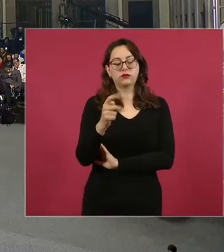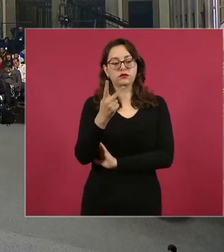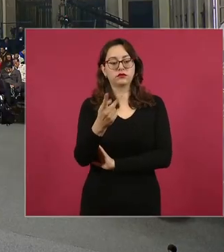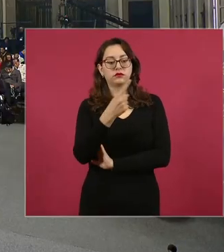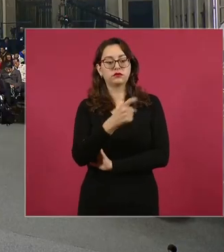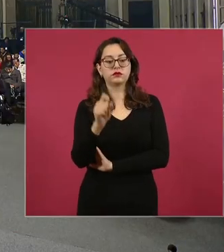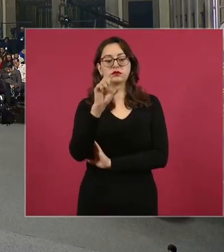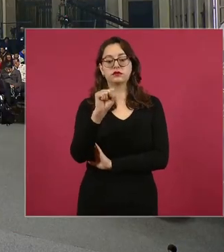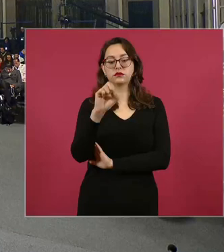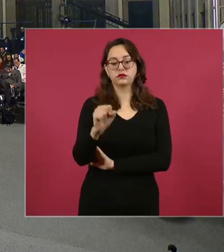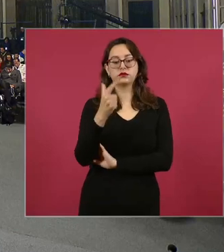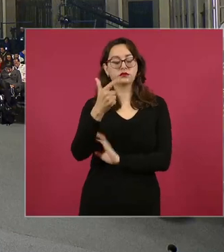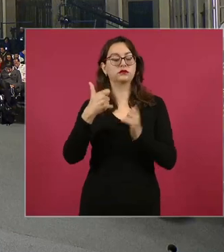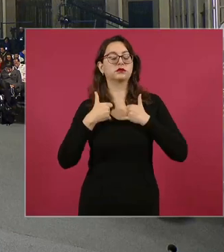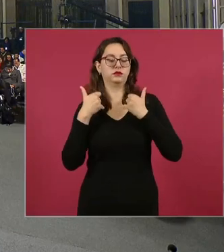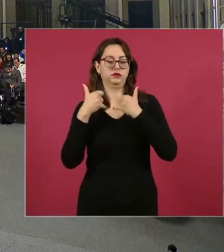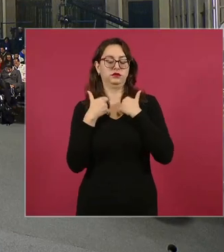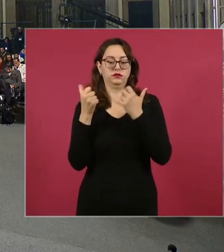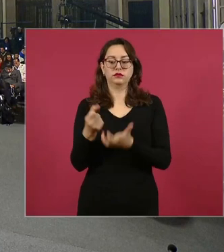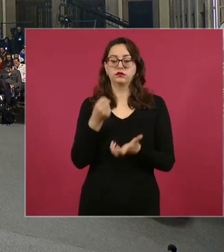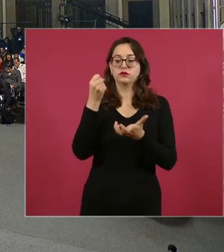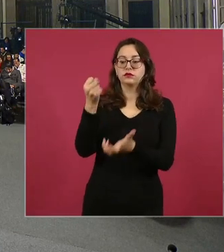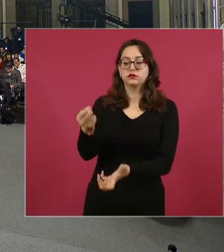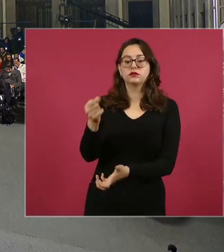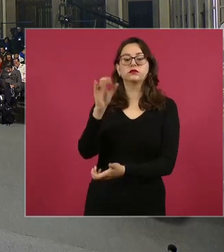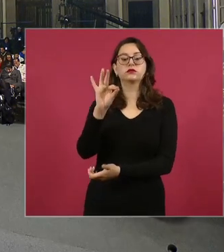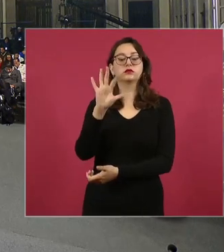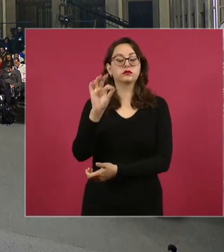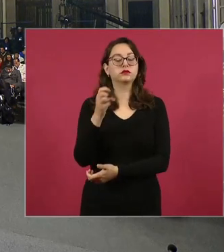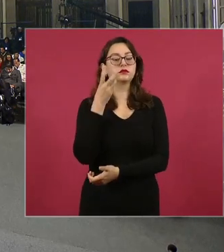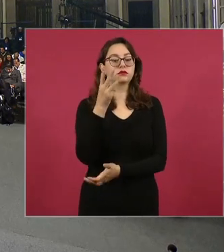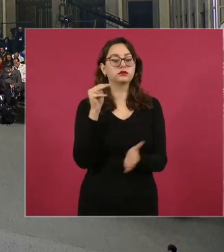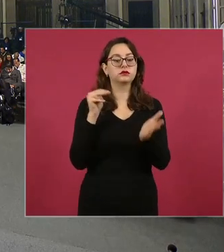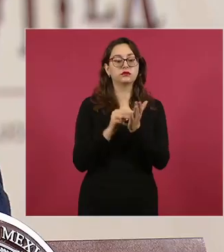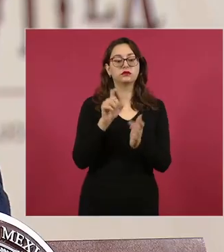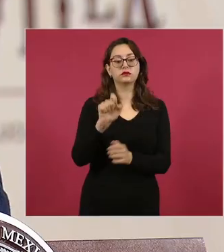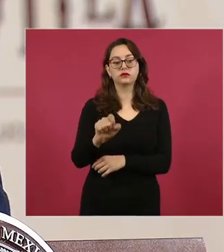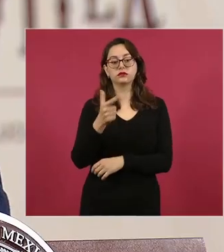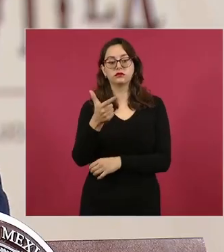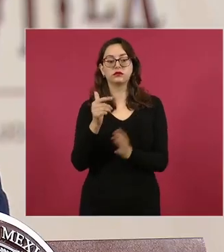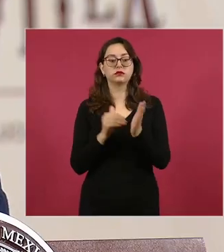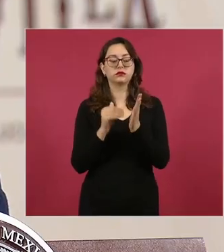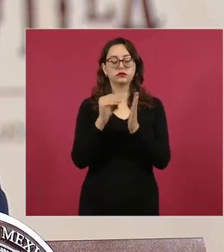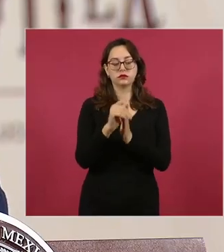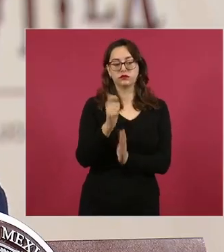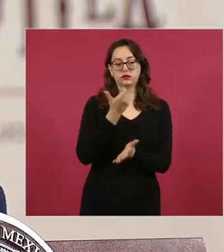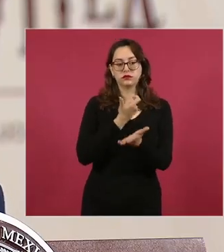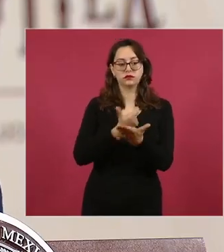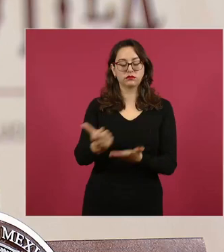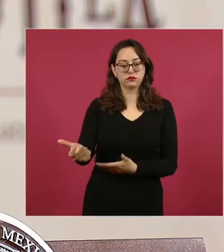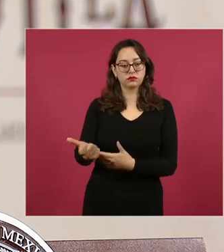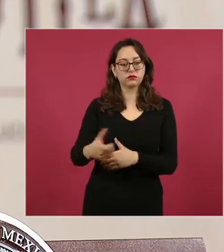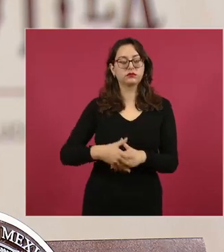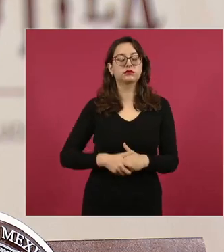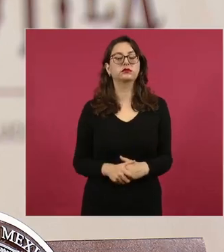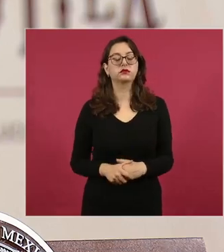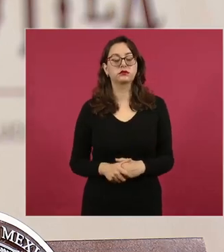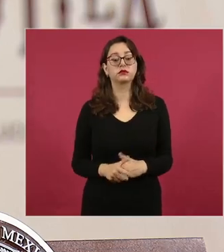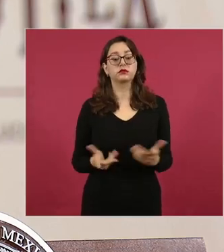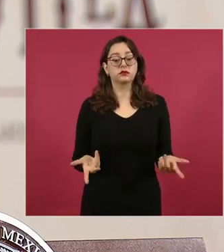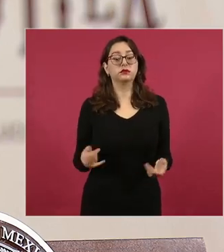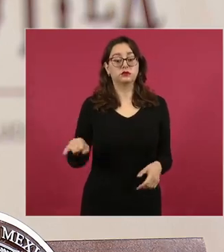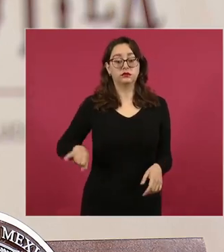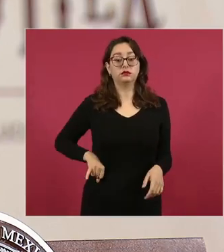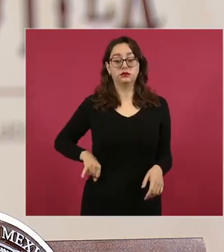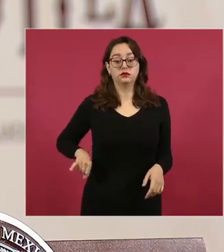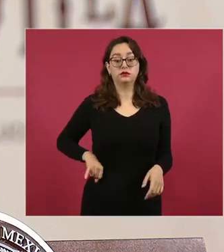1,022,177 jóvenes con una inversión social de 43,000.7 millones de pesos. Aquí el dato